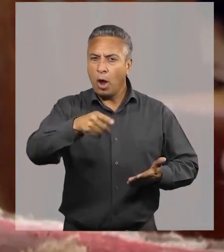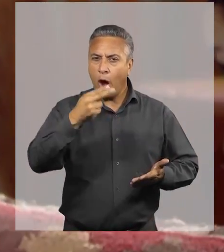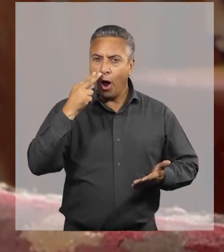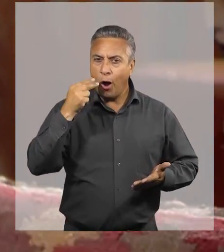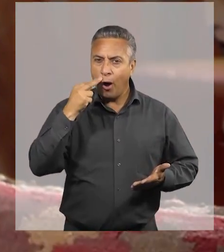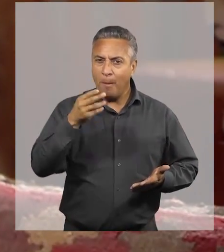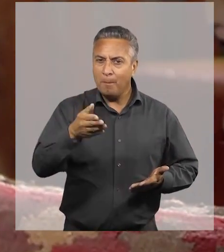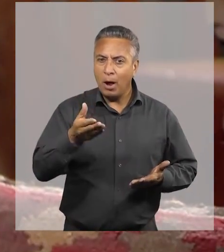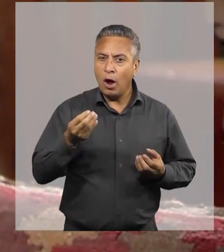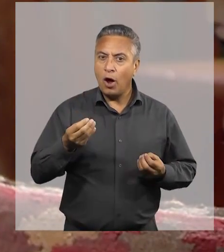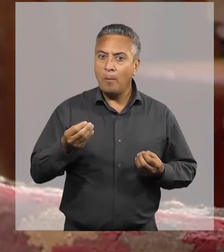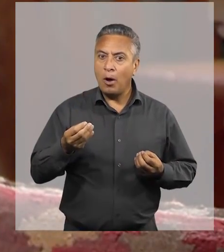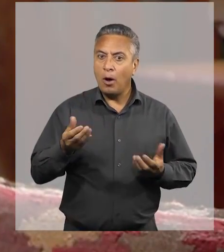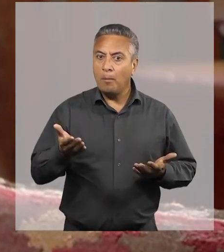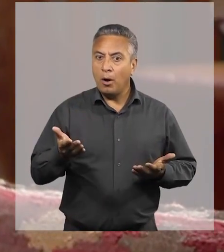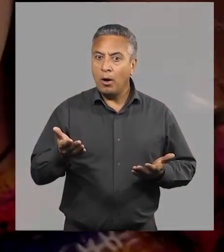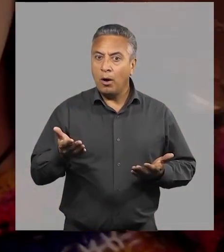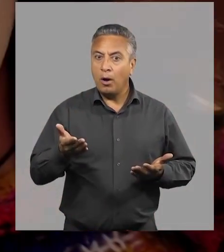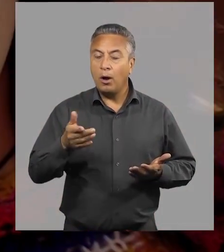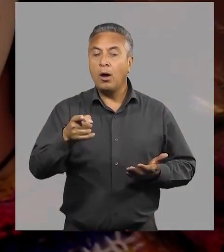¿Cómo que lo manipula como hombre? ¿Qué?